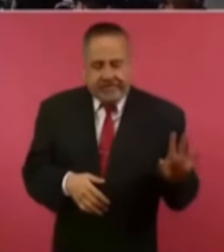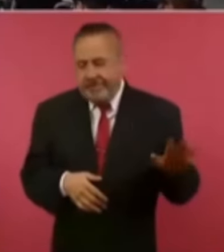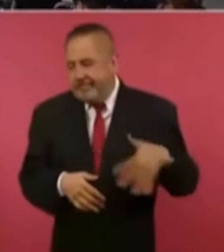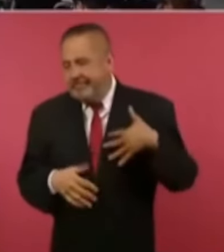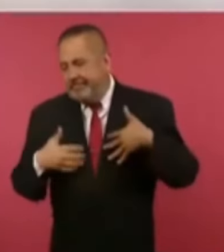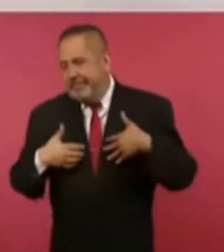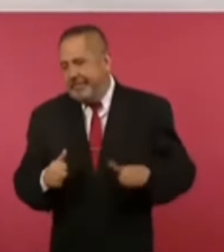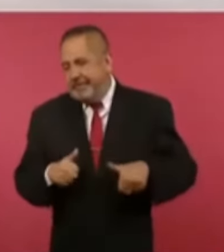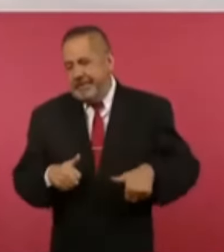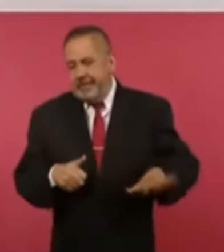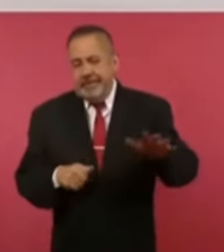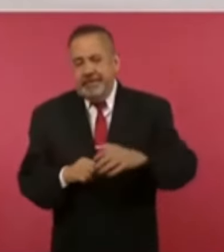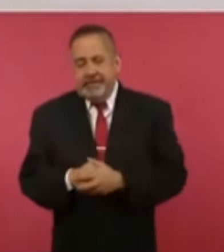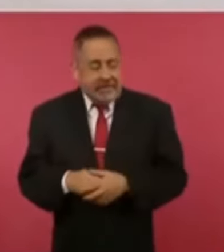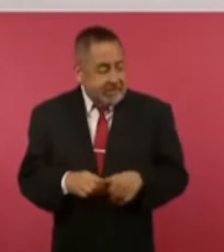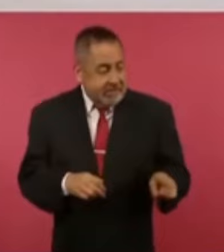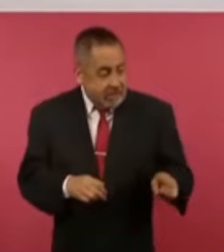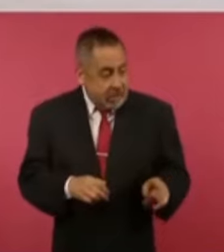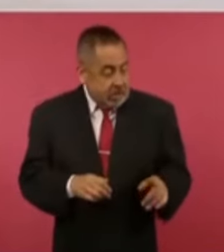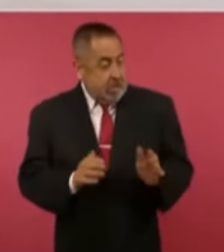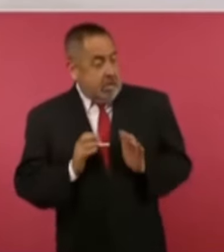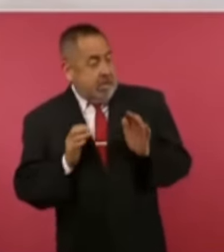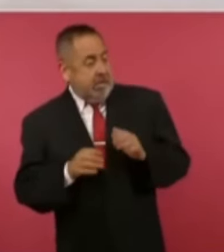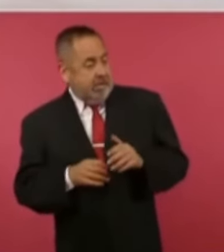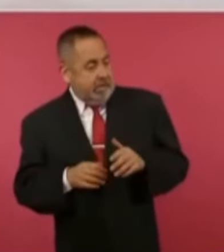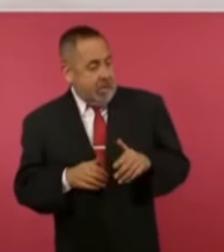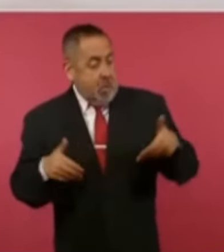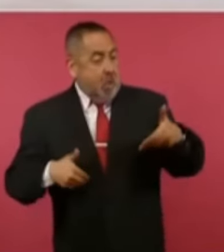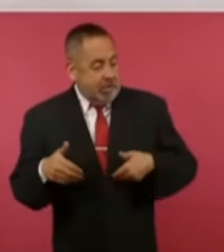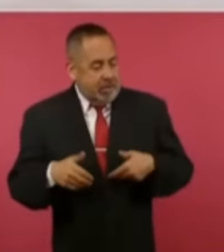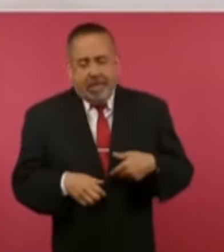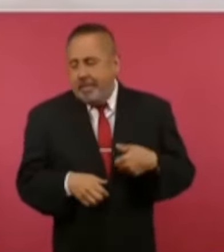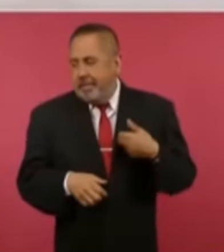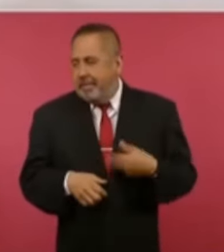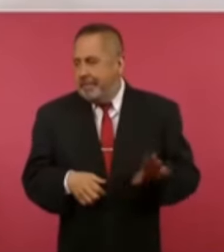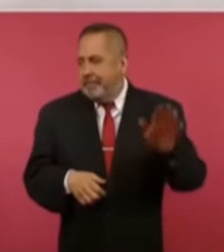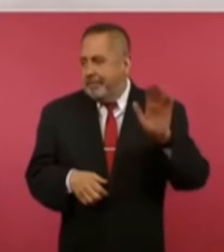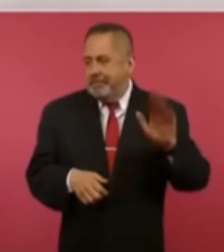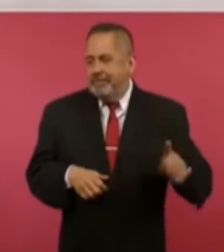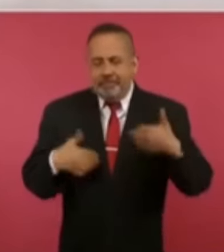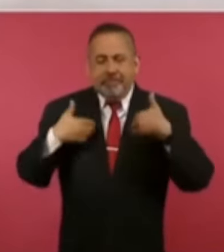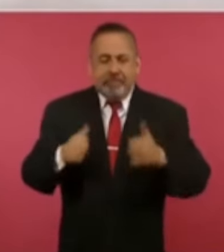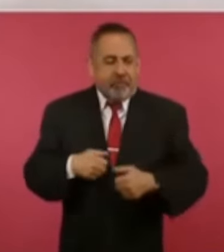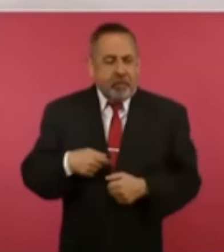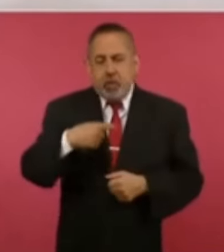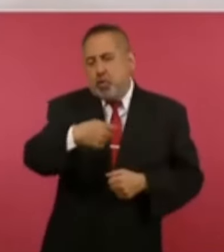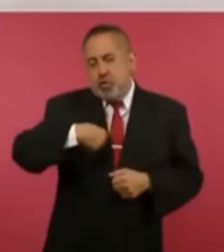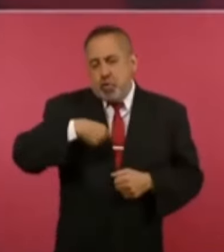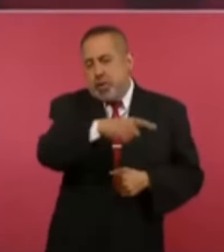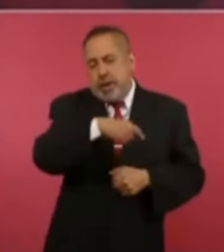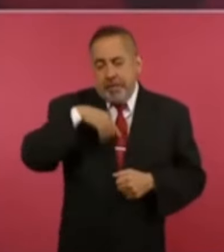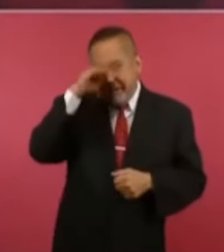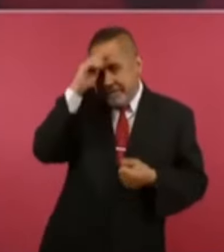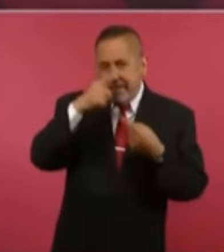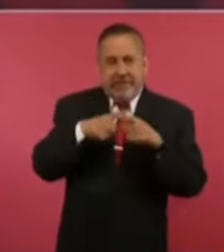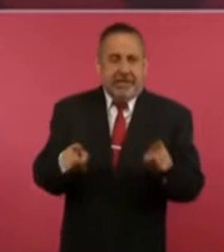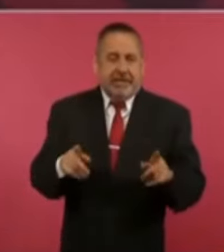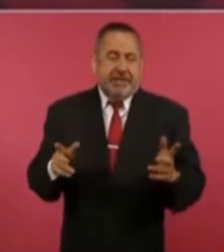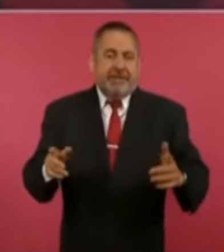O sea, no me causa ninguna molestia porque pensamos distinto.